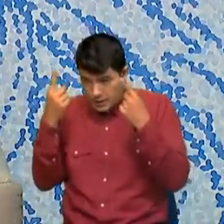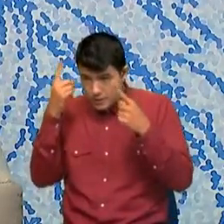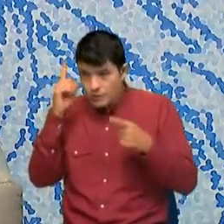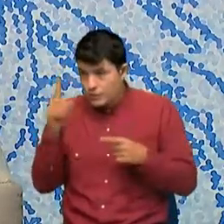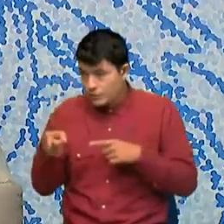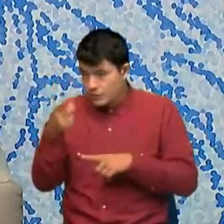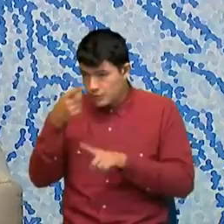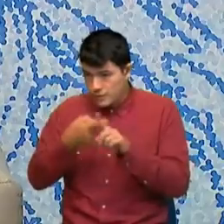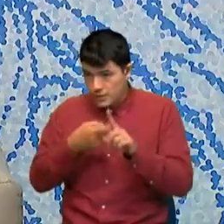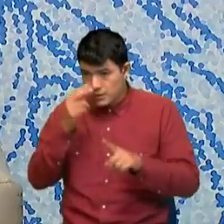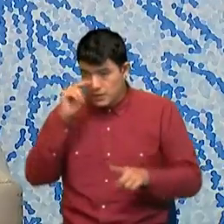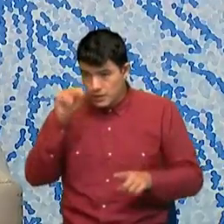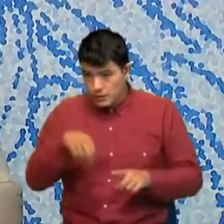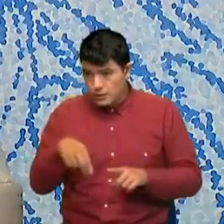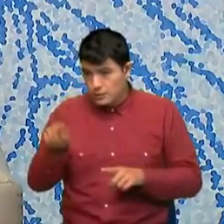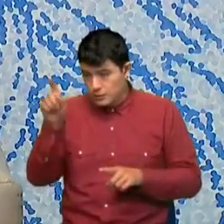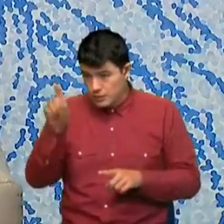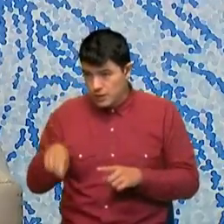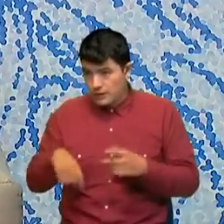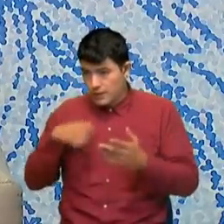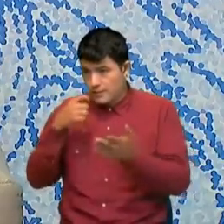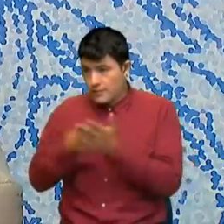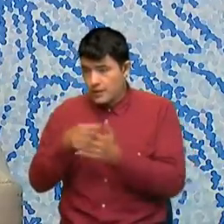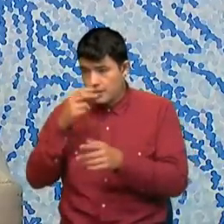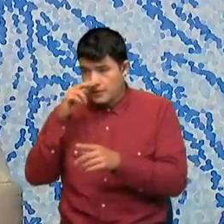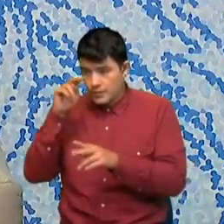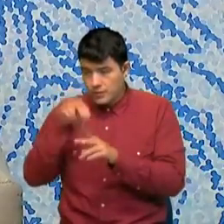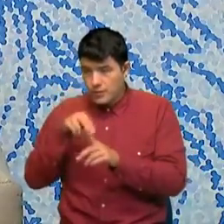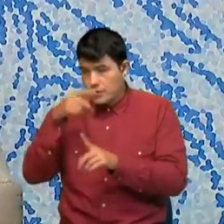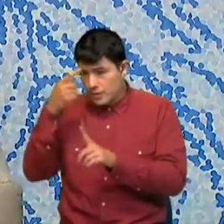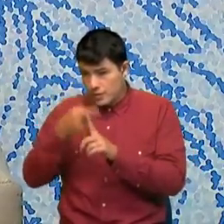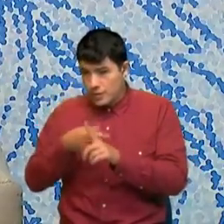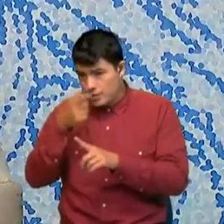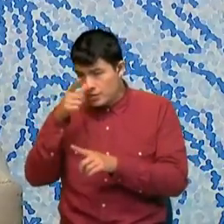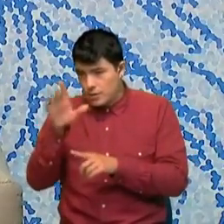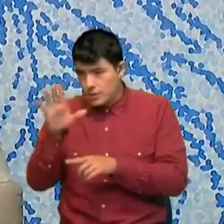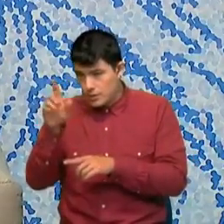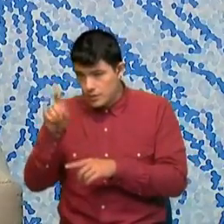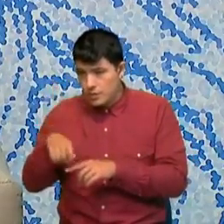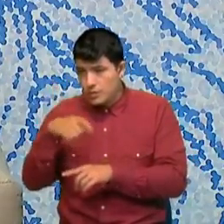el mes de junio, debe cancelar el mes de junio. Si llegó el mes de julio, tiene